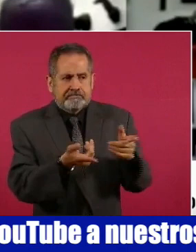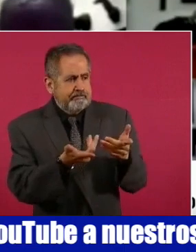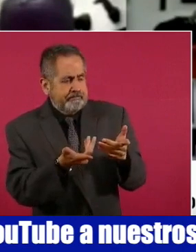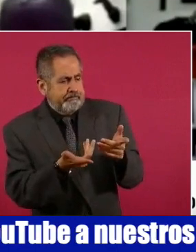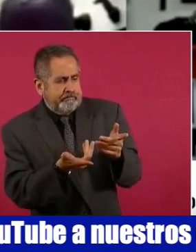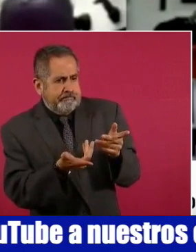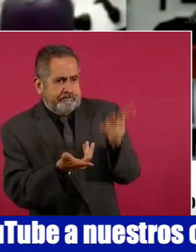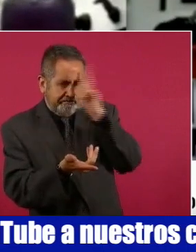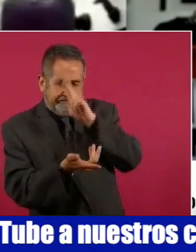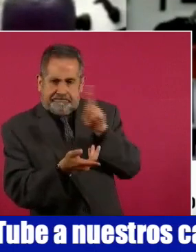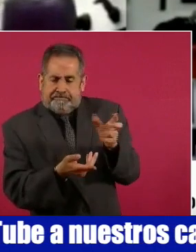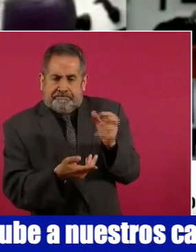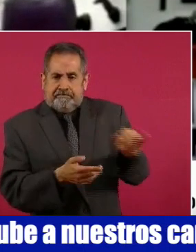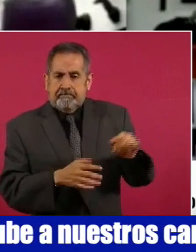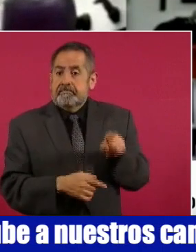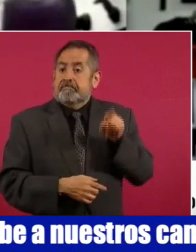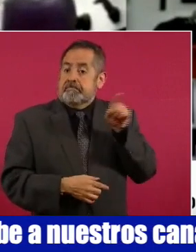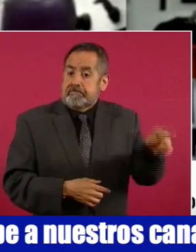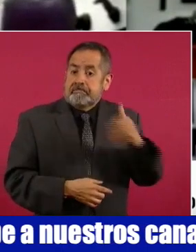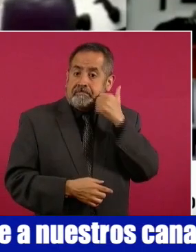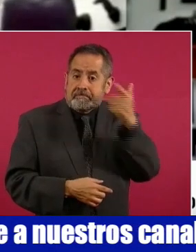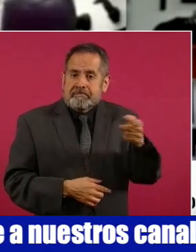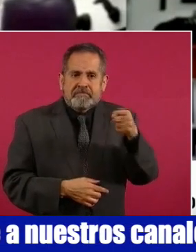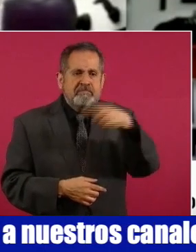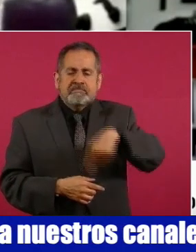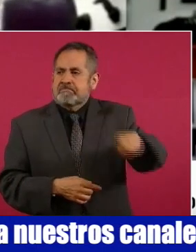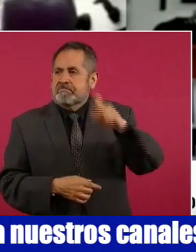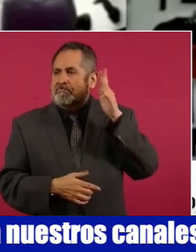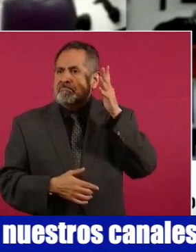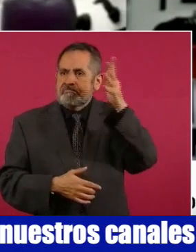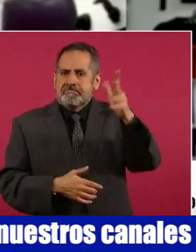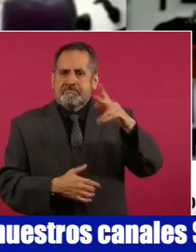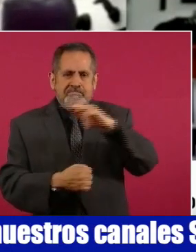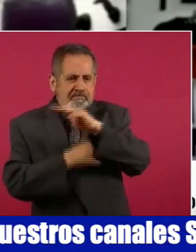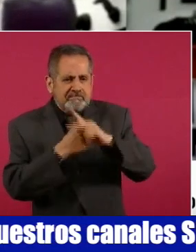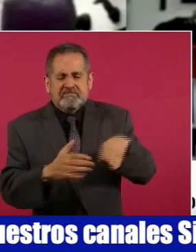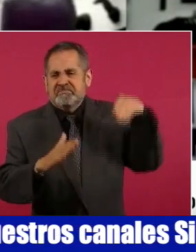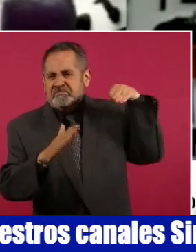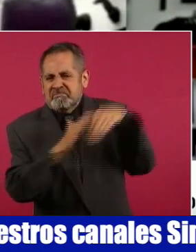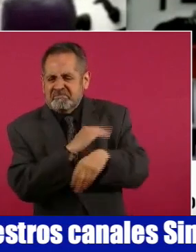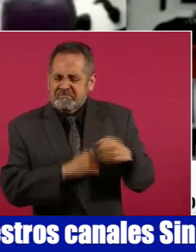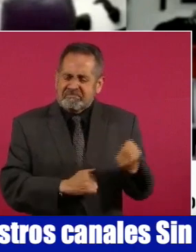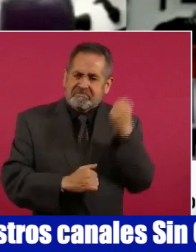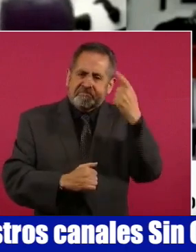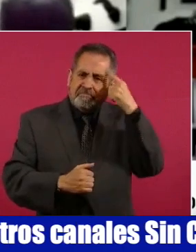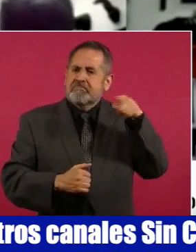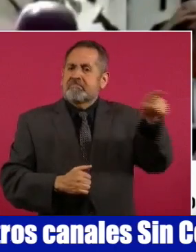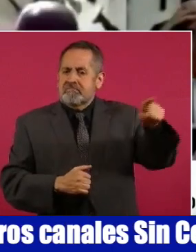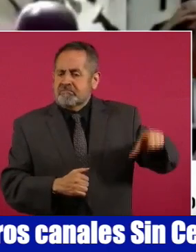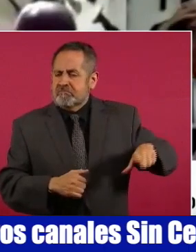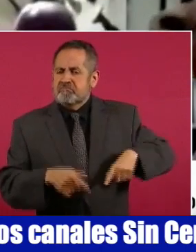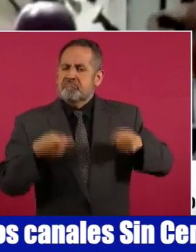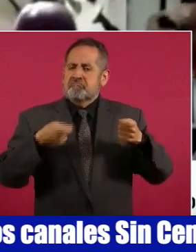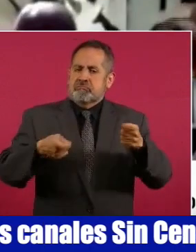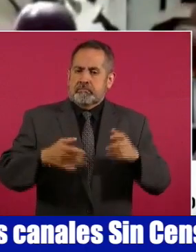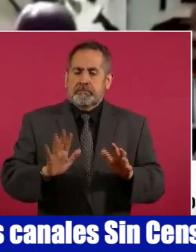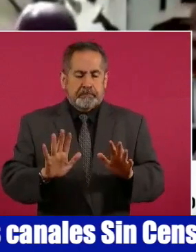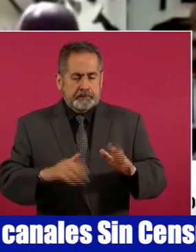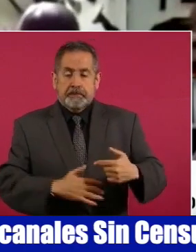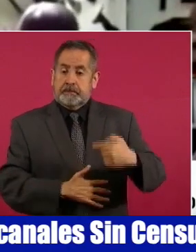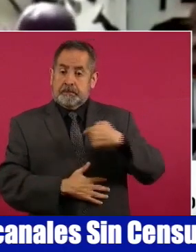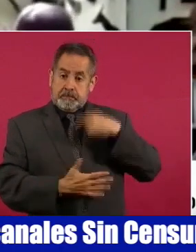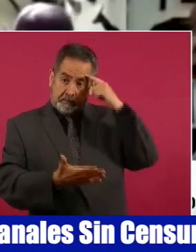impecable. Él quiere que este país esté jodido y empobrecido para poderlo gobernar. Es lo que quiere. Yo creo